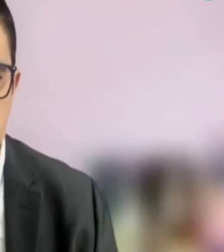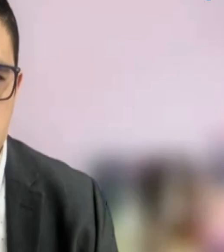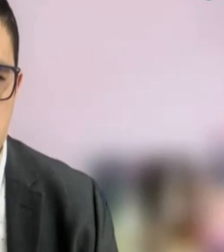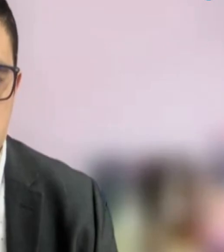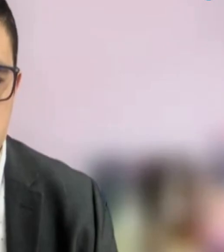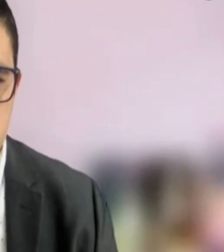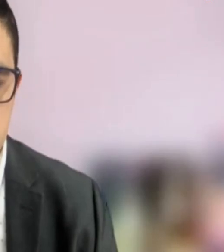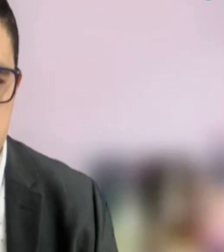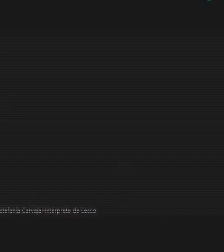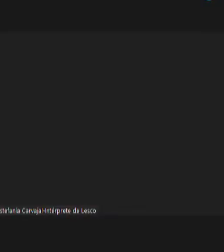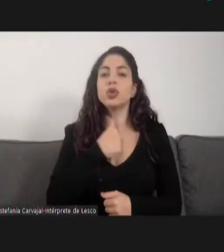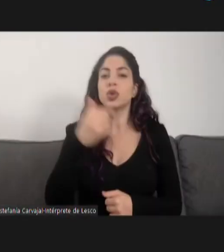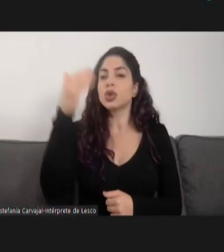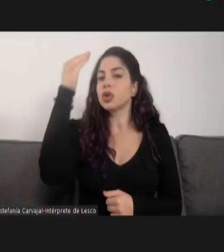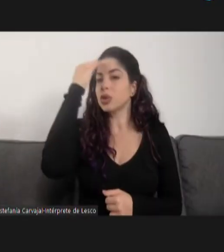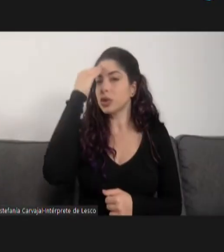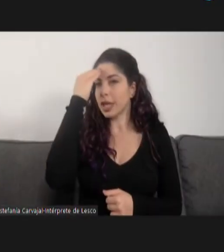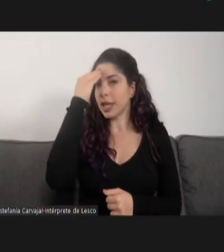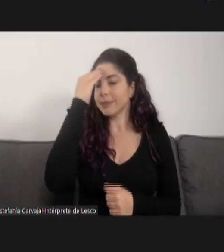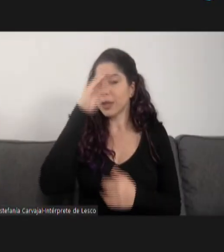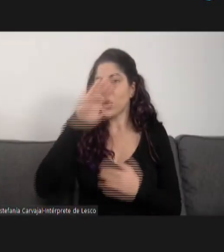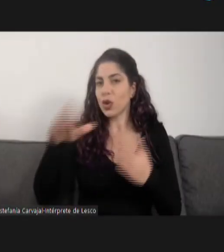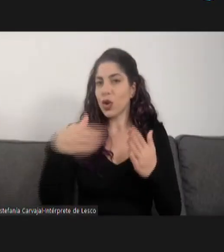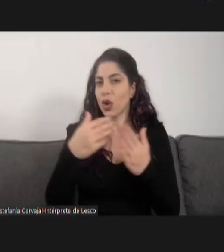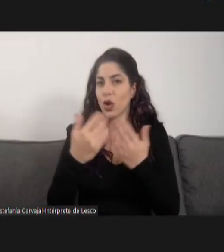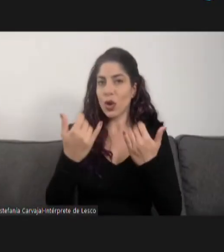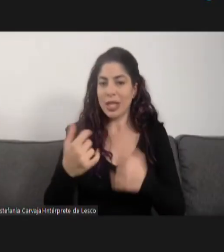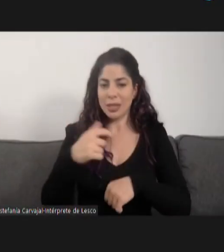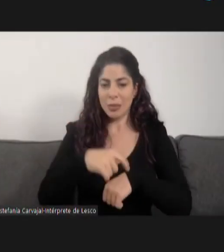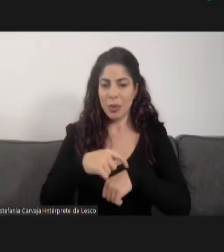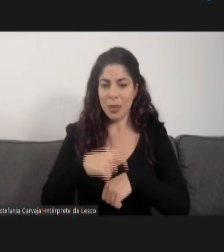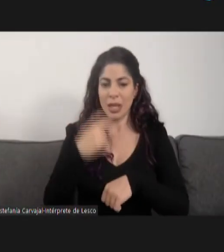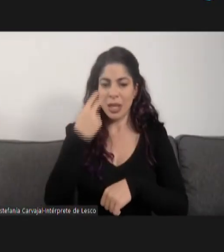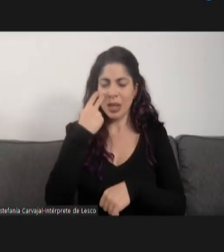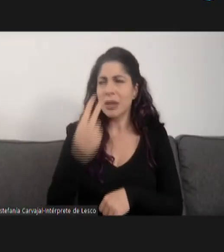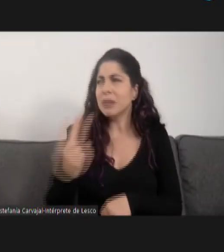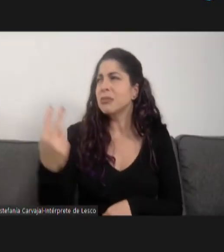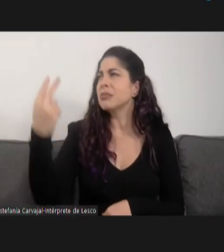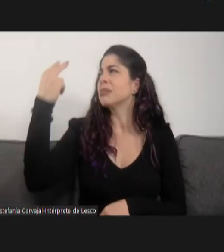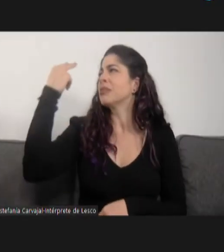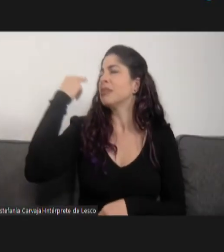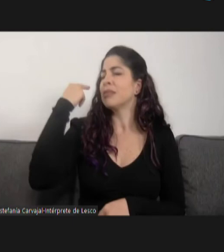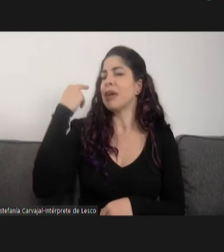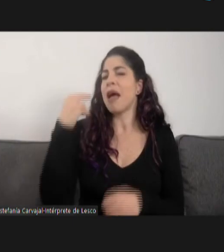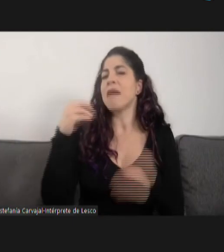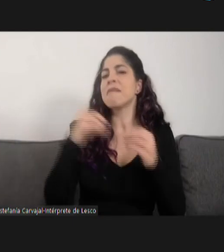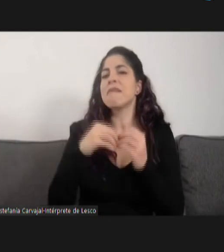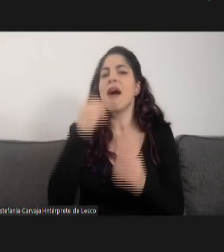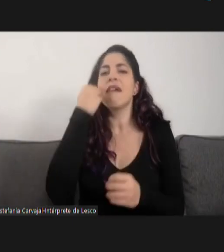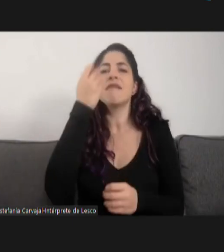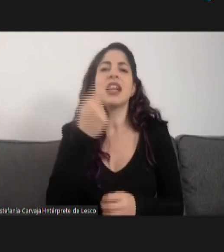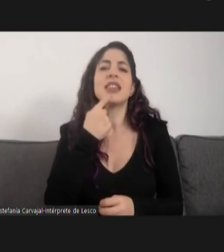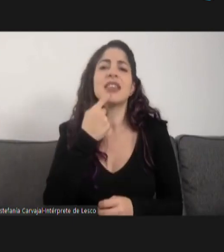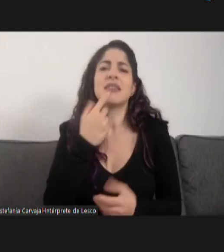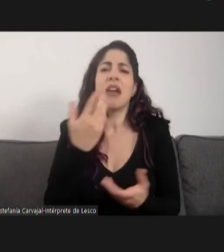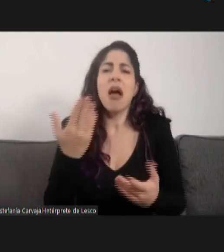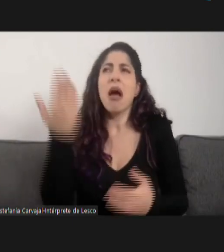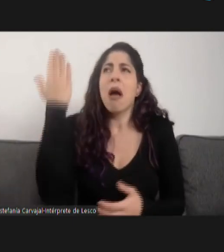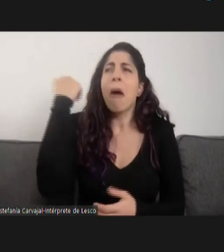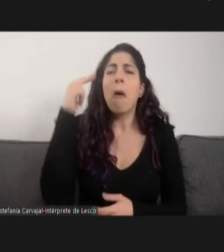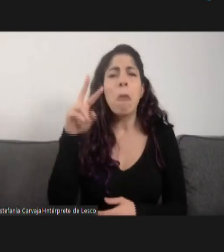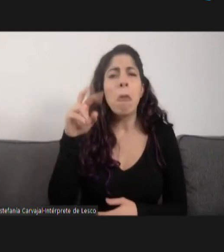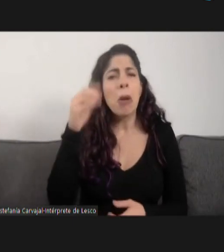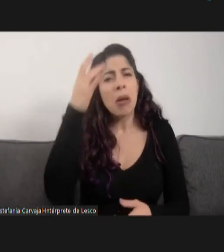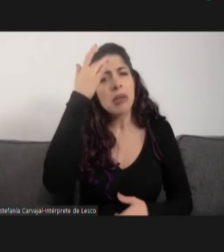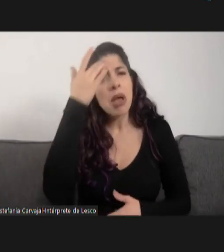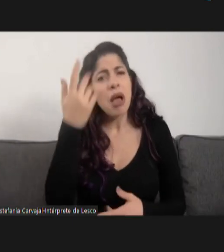Yo sé que todos en este momento, tal vez ver retrospectivamente, se hace más fácil decir que en aquel momento 20 casos si tomamos las medidas